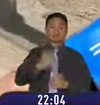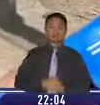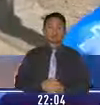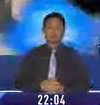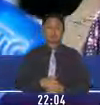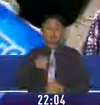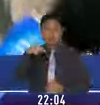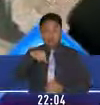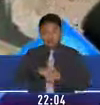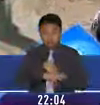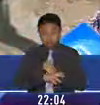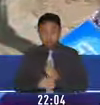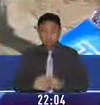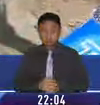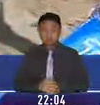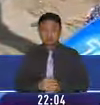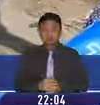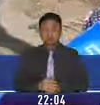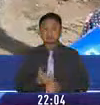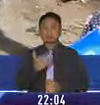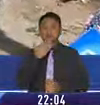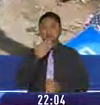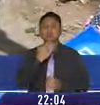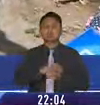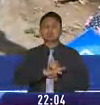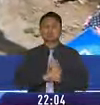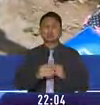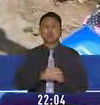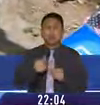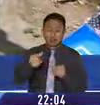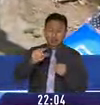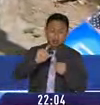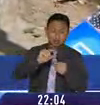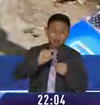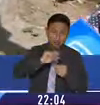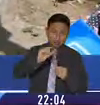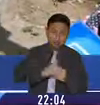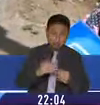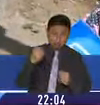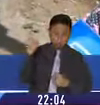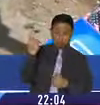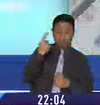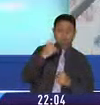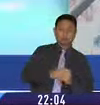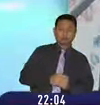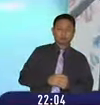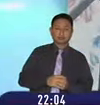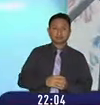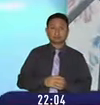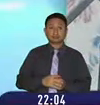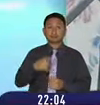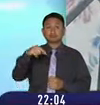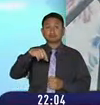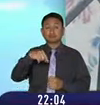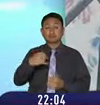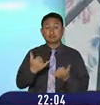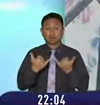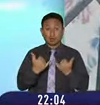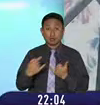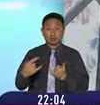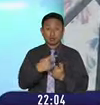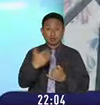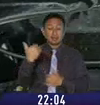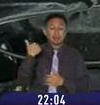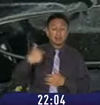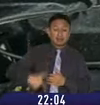muchas robos con qué modalidad más o menos es poca la mina en el paquetazo al parecer en estos tiempos del porte y